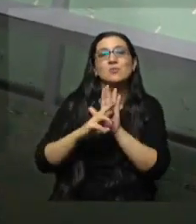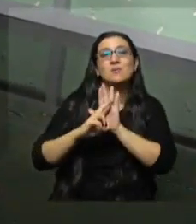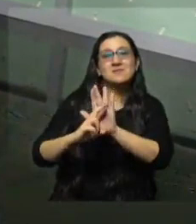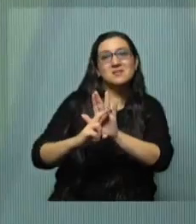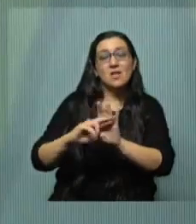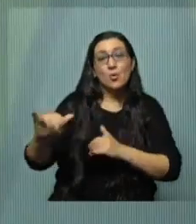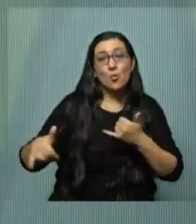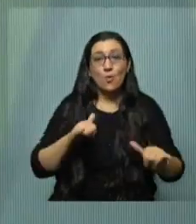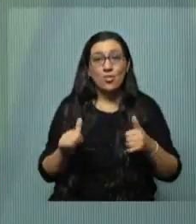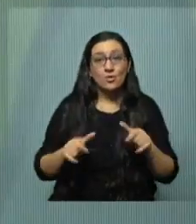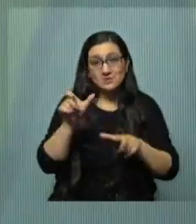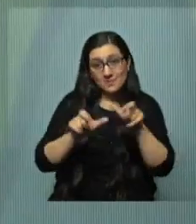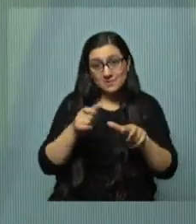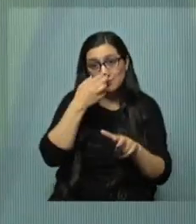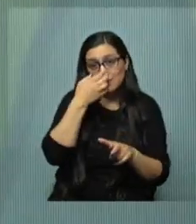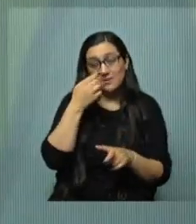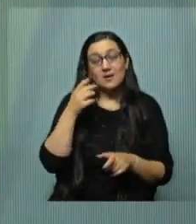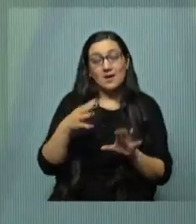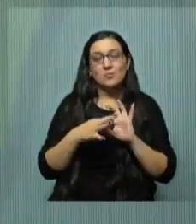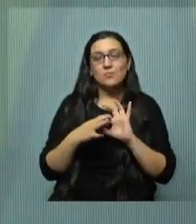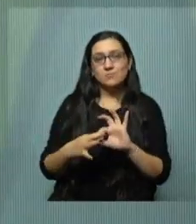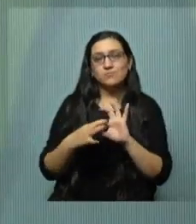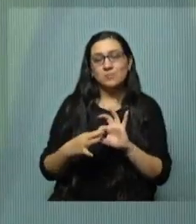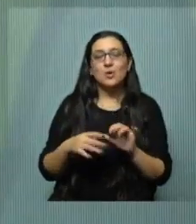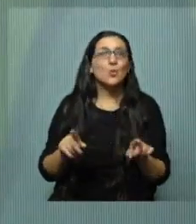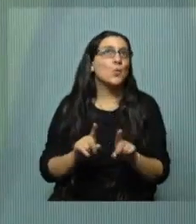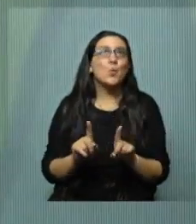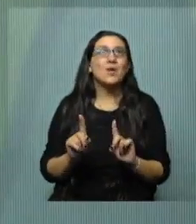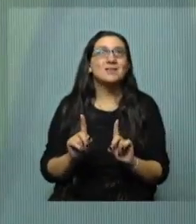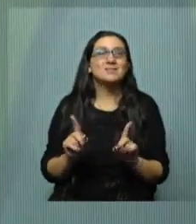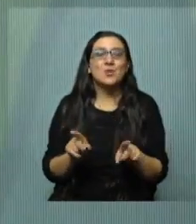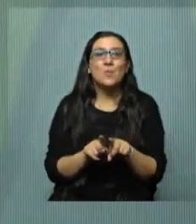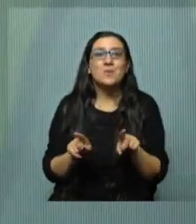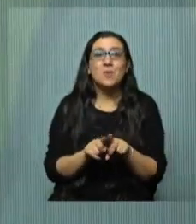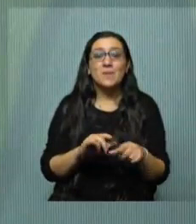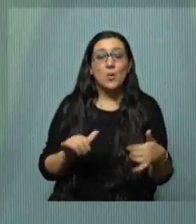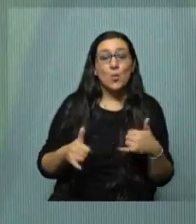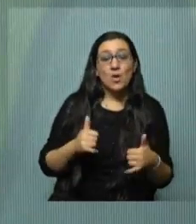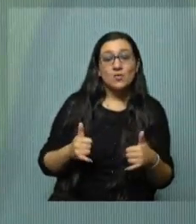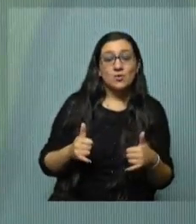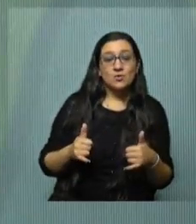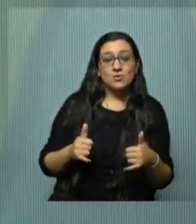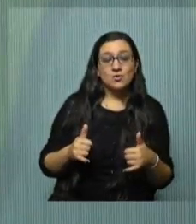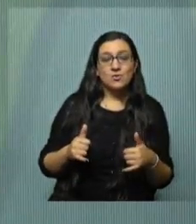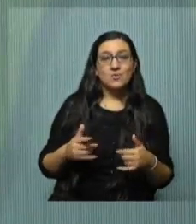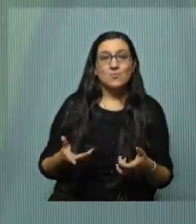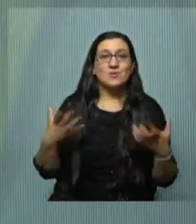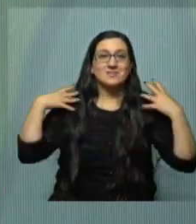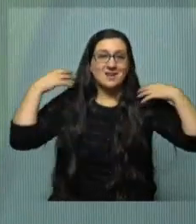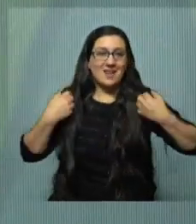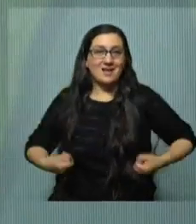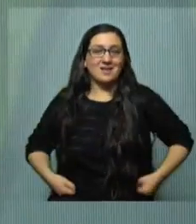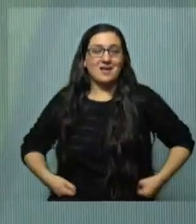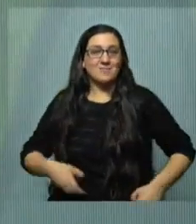eso, que se puede encontrar ahí un hilo conductor, ¿no? Que no es lo mismo para un jugador vestir esa camiseta